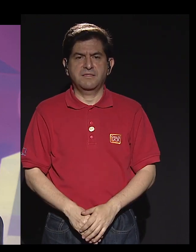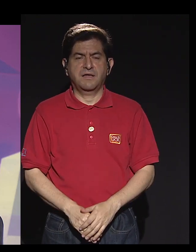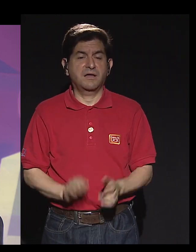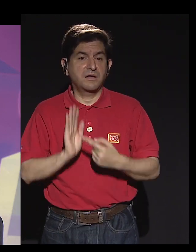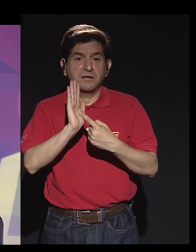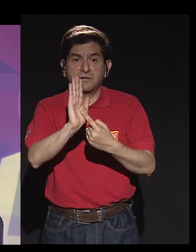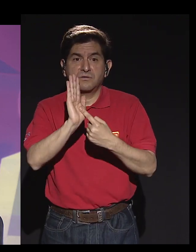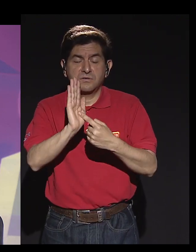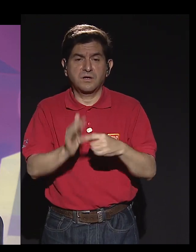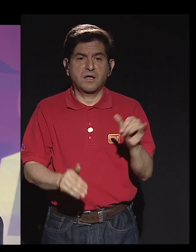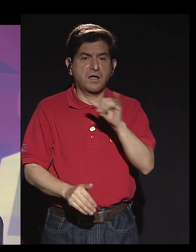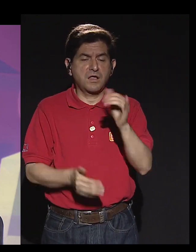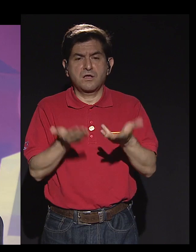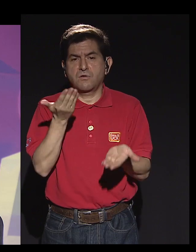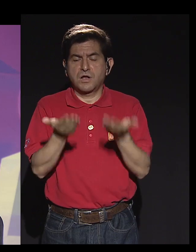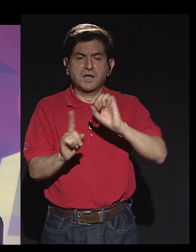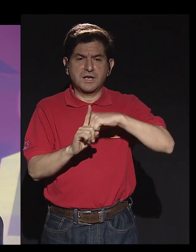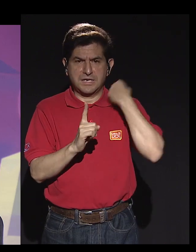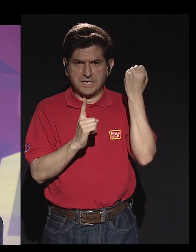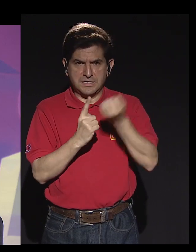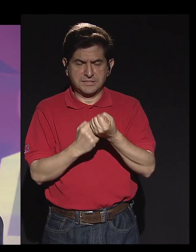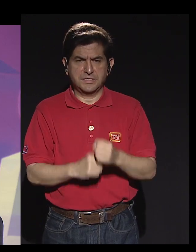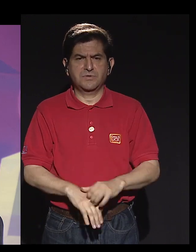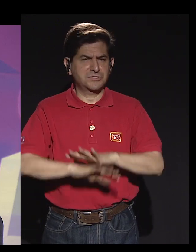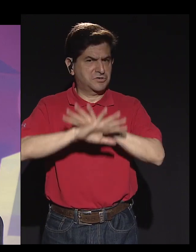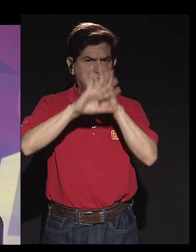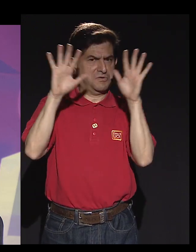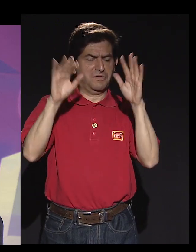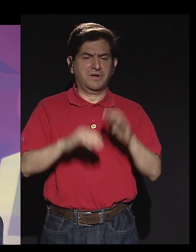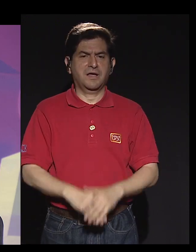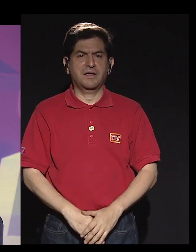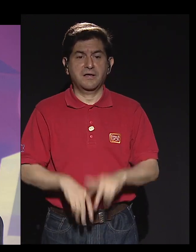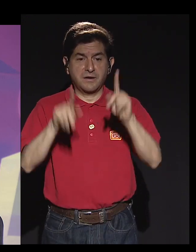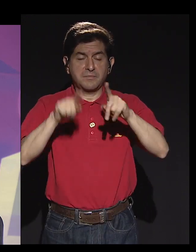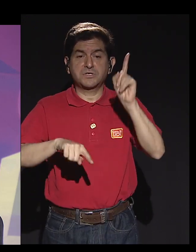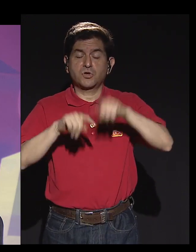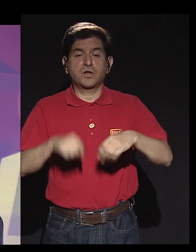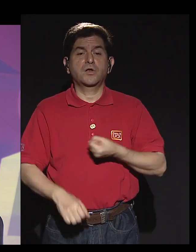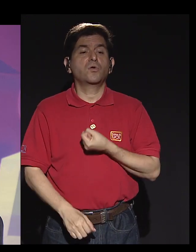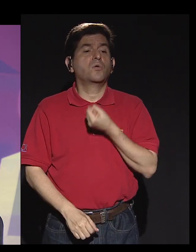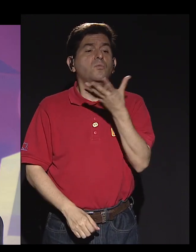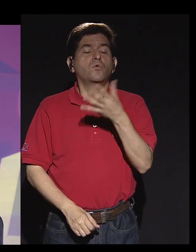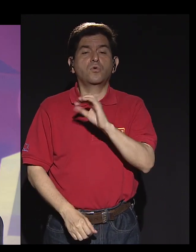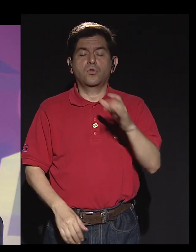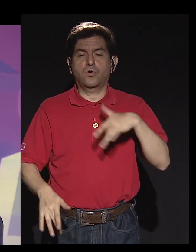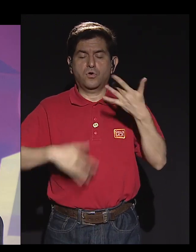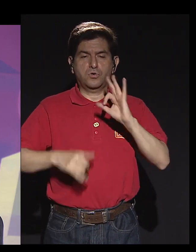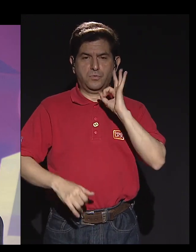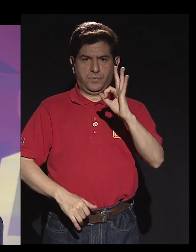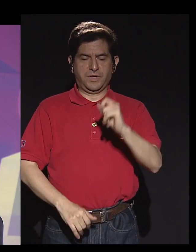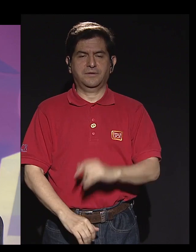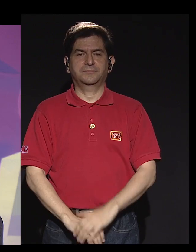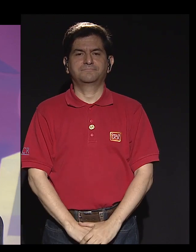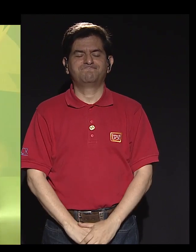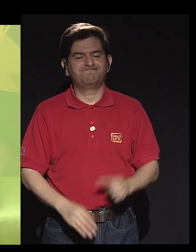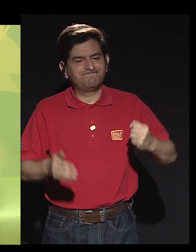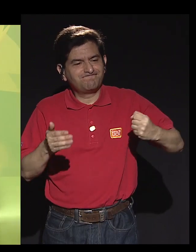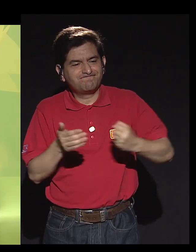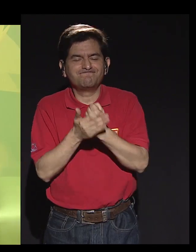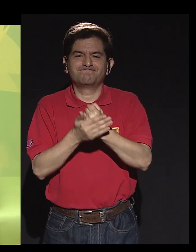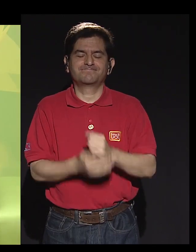No se manifiesta y se deja también como una situación que no quedó claro y que la persona no se pudo expresar o no se pudo sentir bien. Sí,